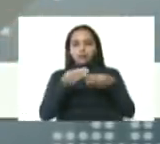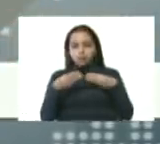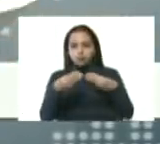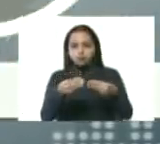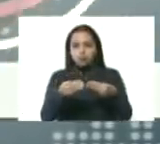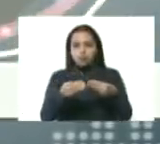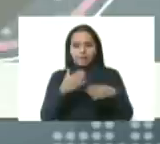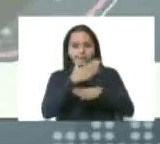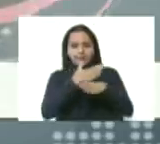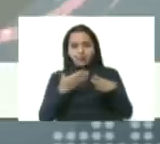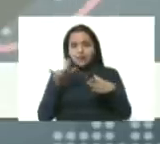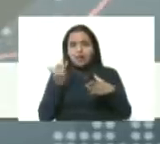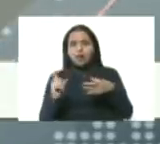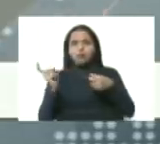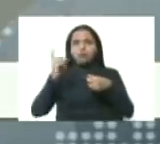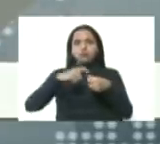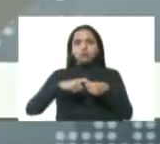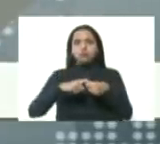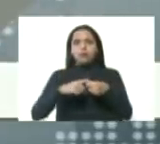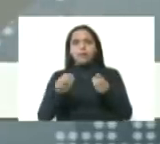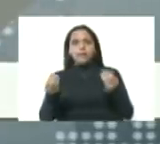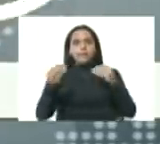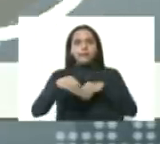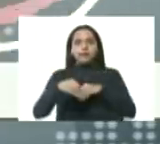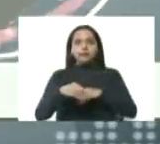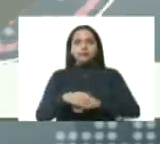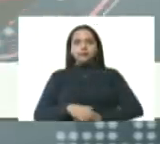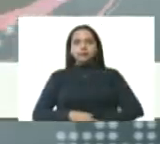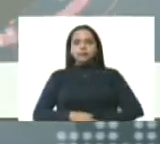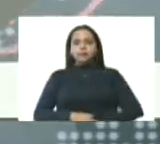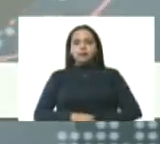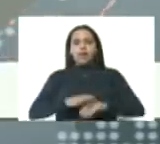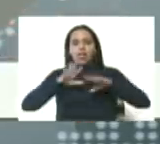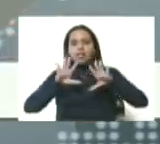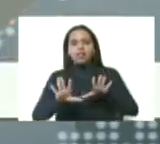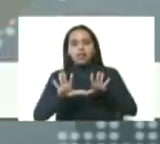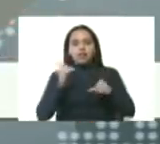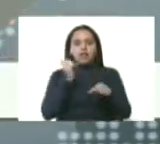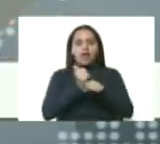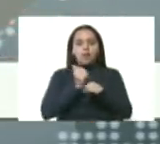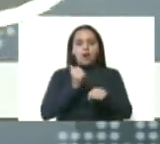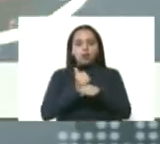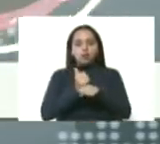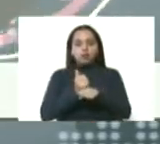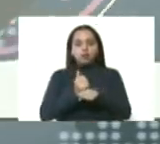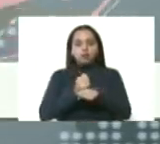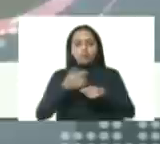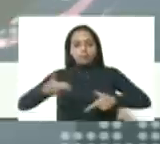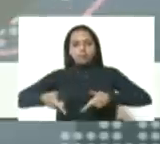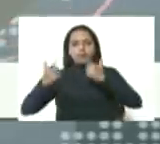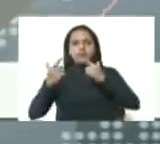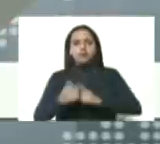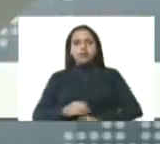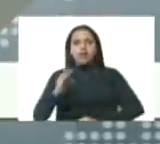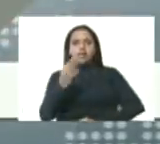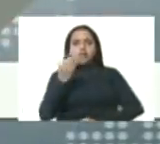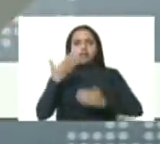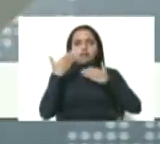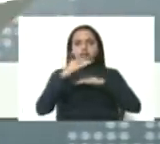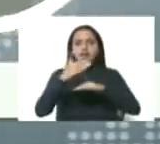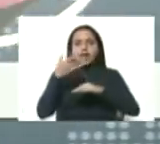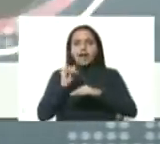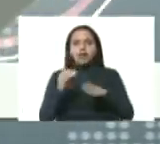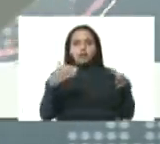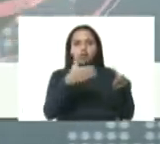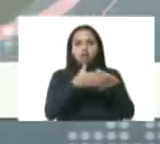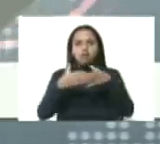se han incorporado nuevamente 10 sectores de la economía a la vida nacional. Y un tercer nivel donde hay un grupo de